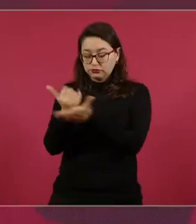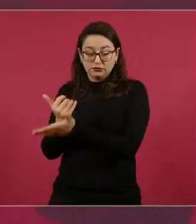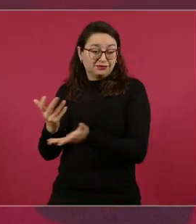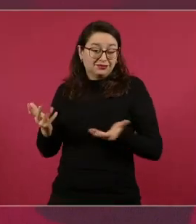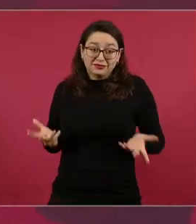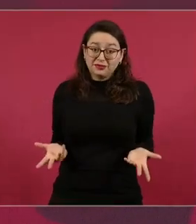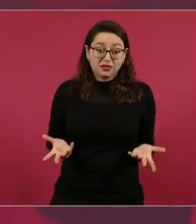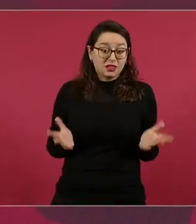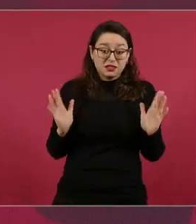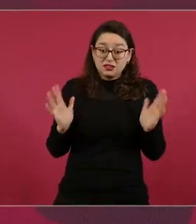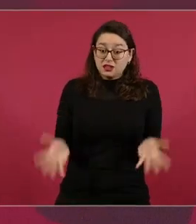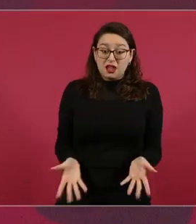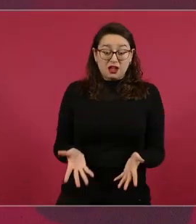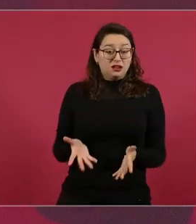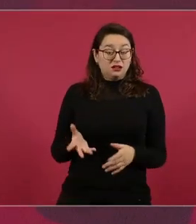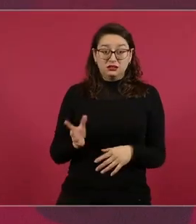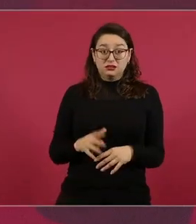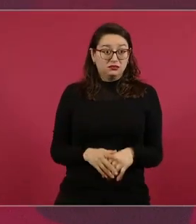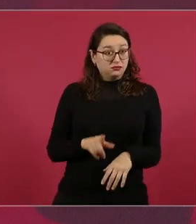quiere.